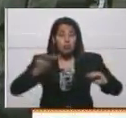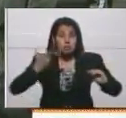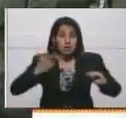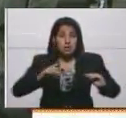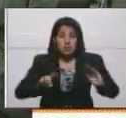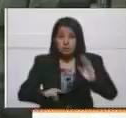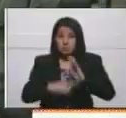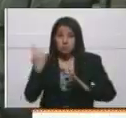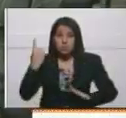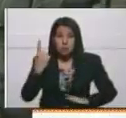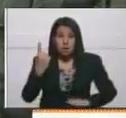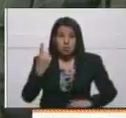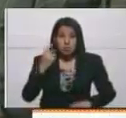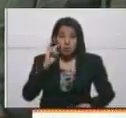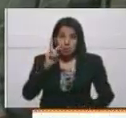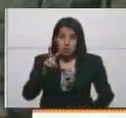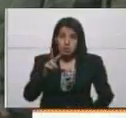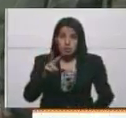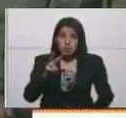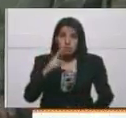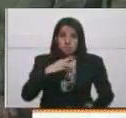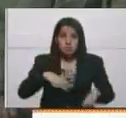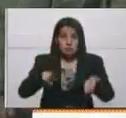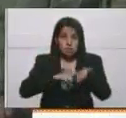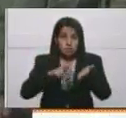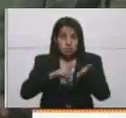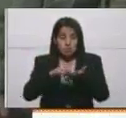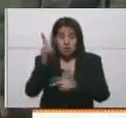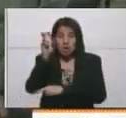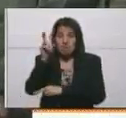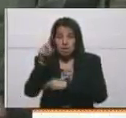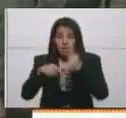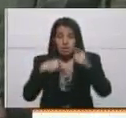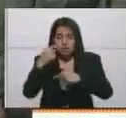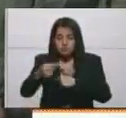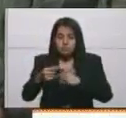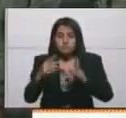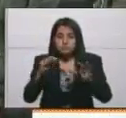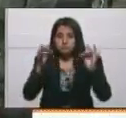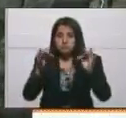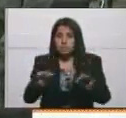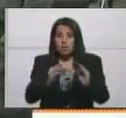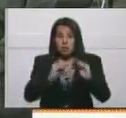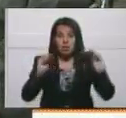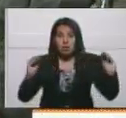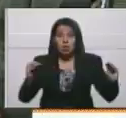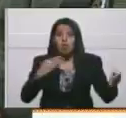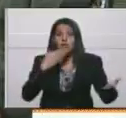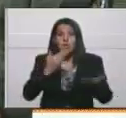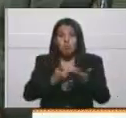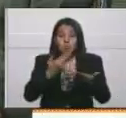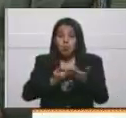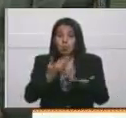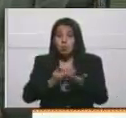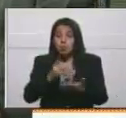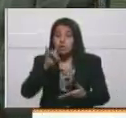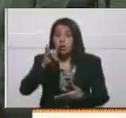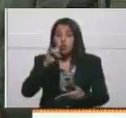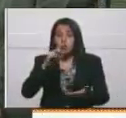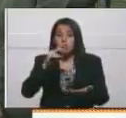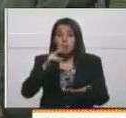primicia que iba a dar. Y bueno, ratificaré el viernes la propuesta que surgió de los lunes de